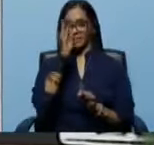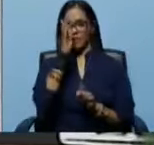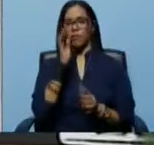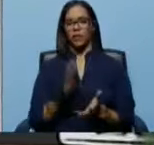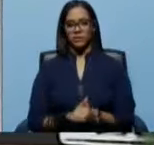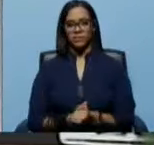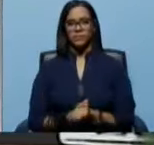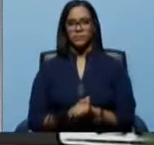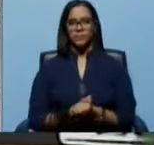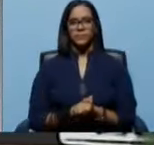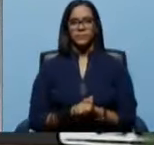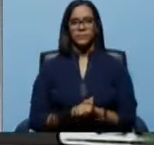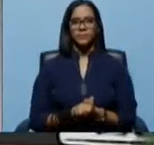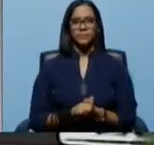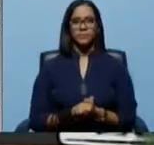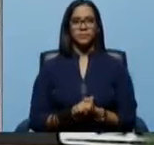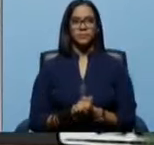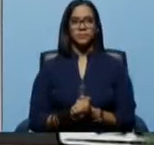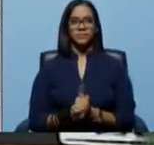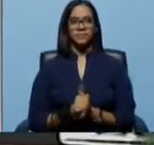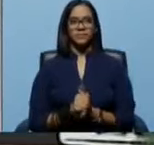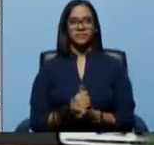De las mil maneras.